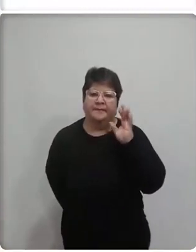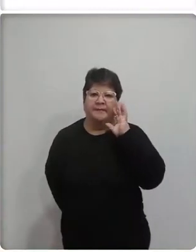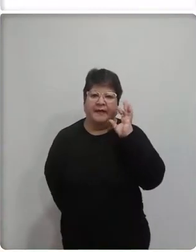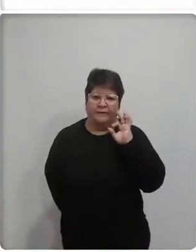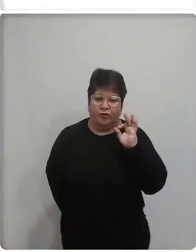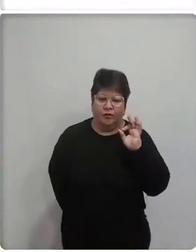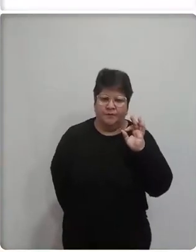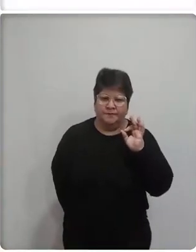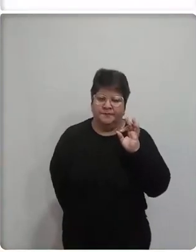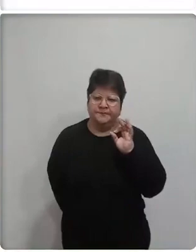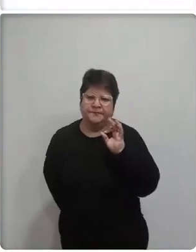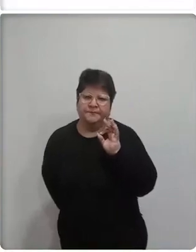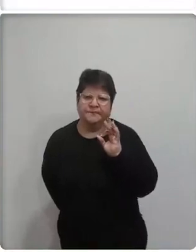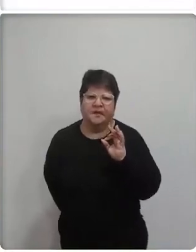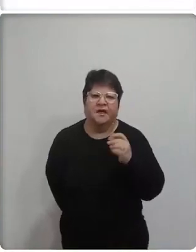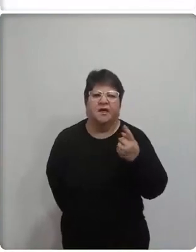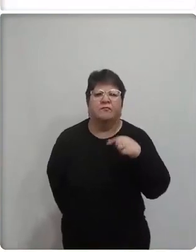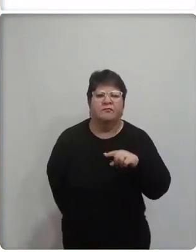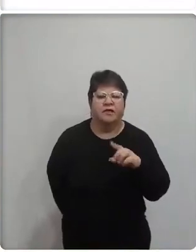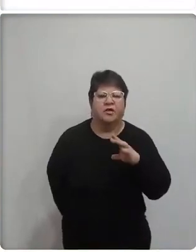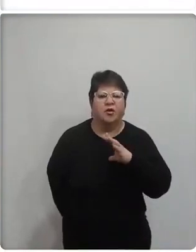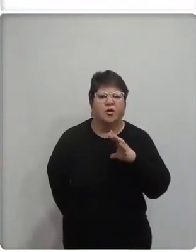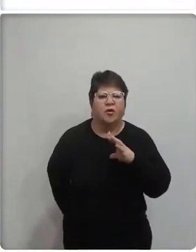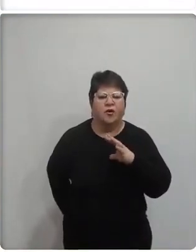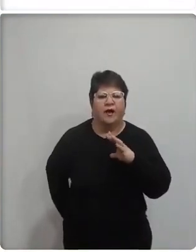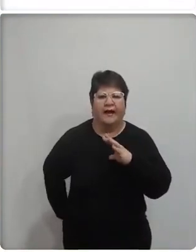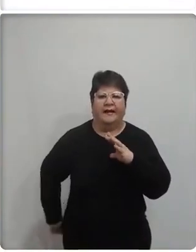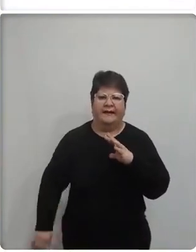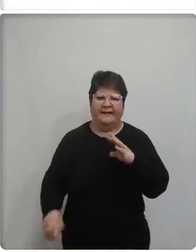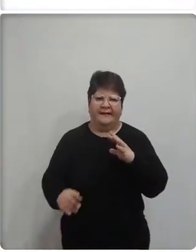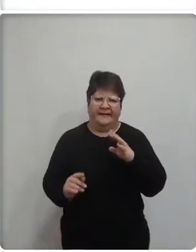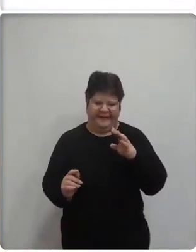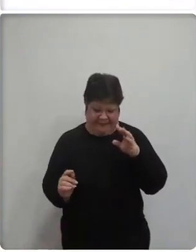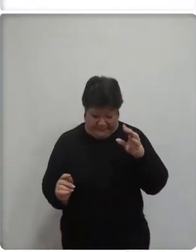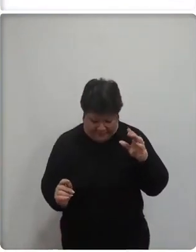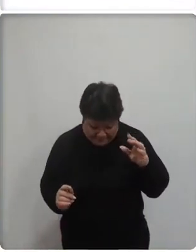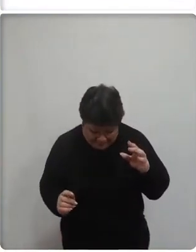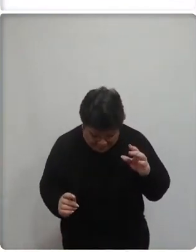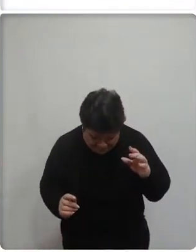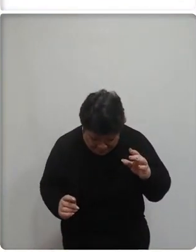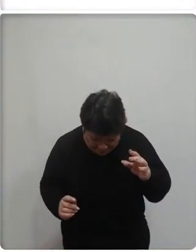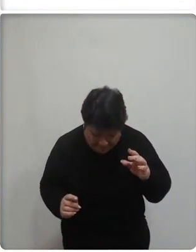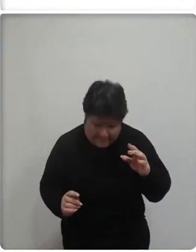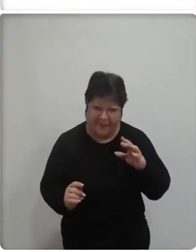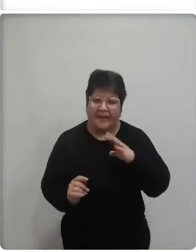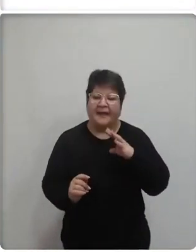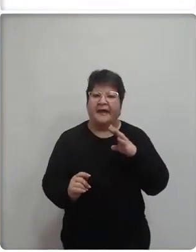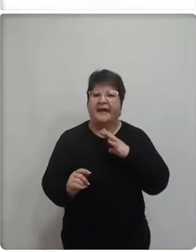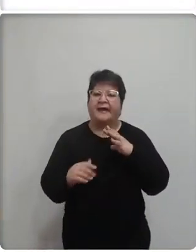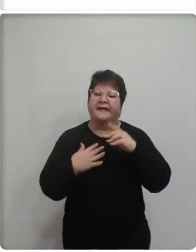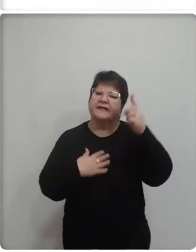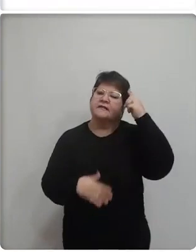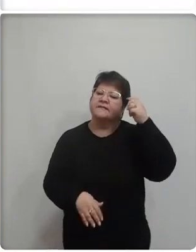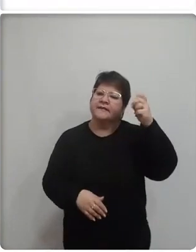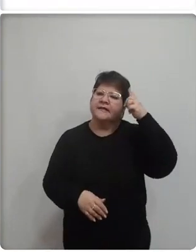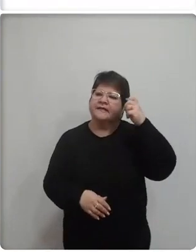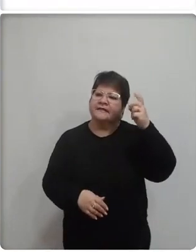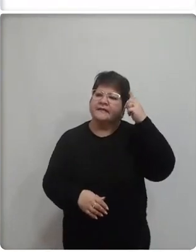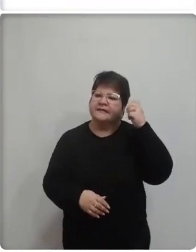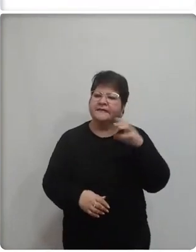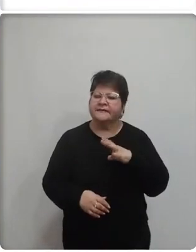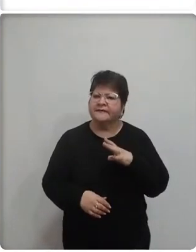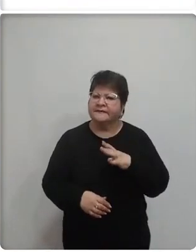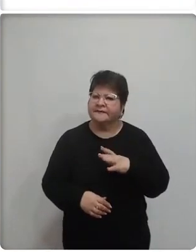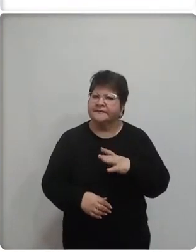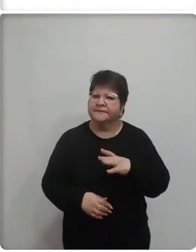No, vamos a ver al final, así redondeo. Bueno, dentro de la pesquisa neonatal, que